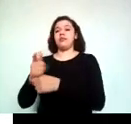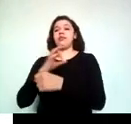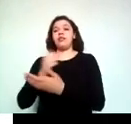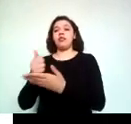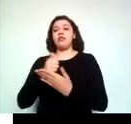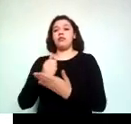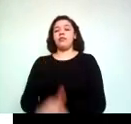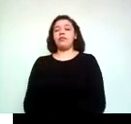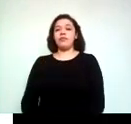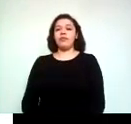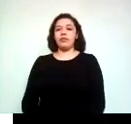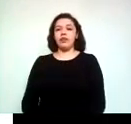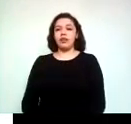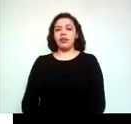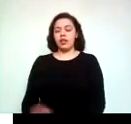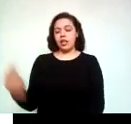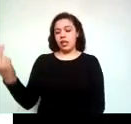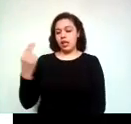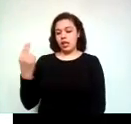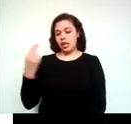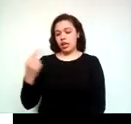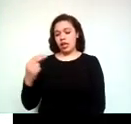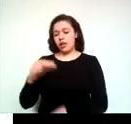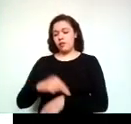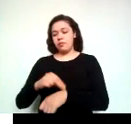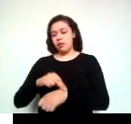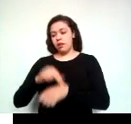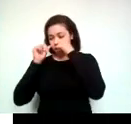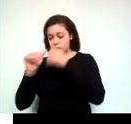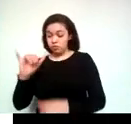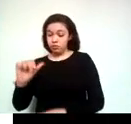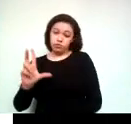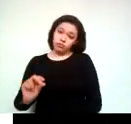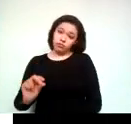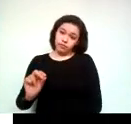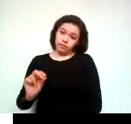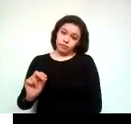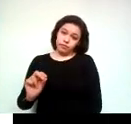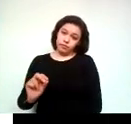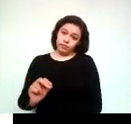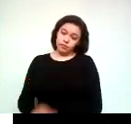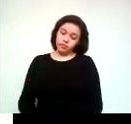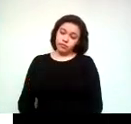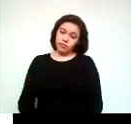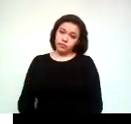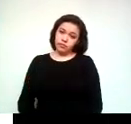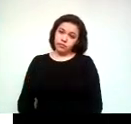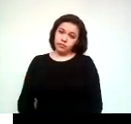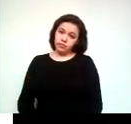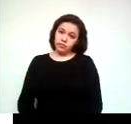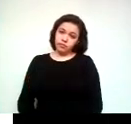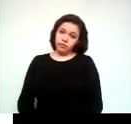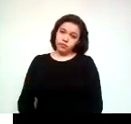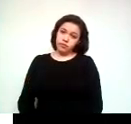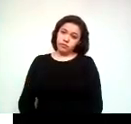si requieren de atención médica o no. Esta es la guía que, como comentamos, aplica a todas